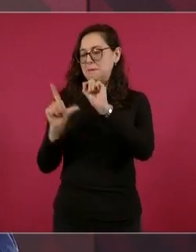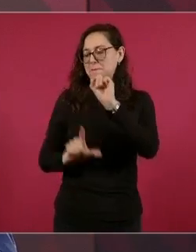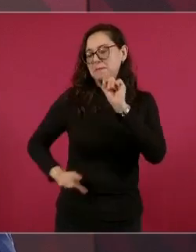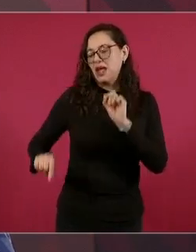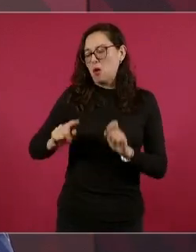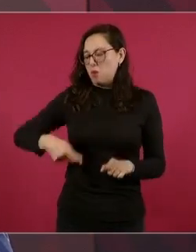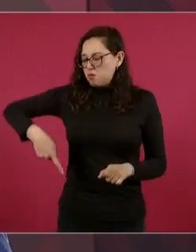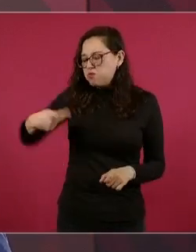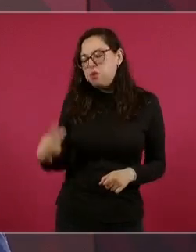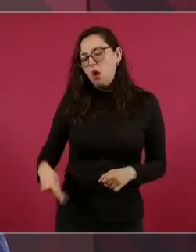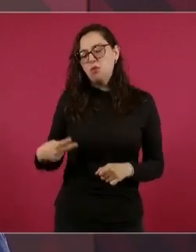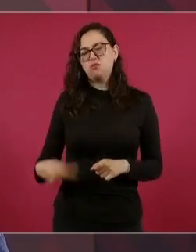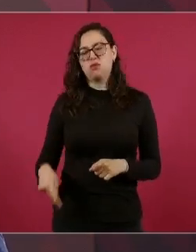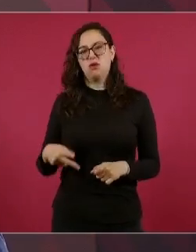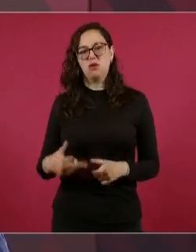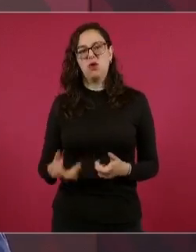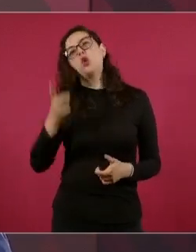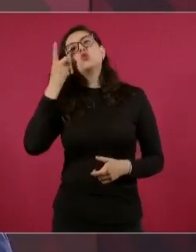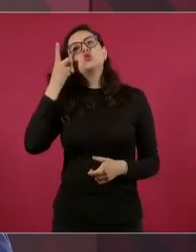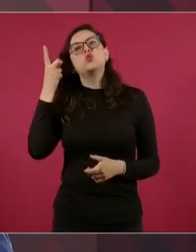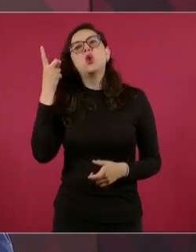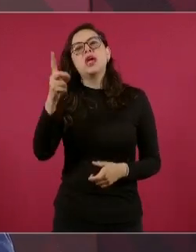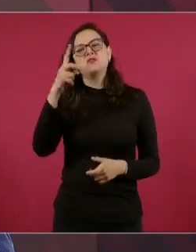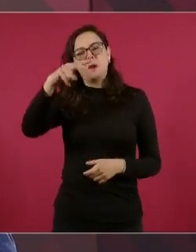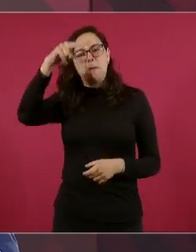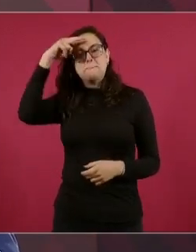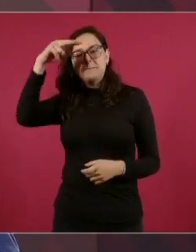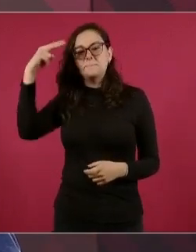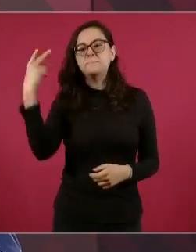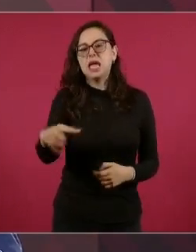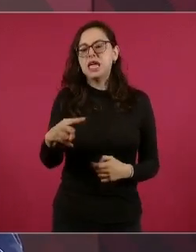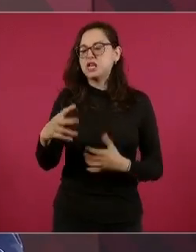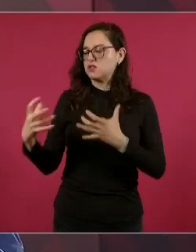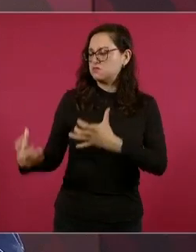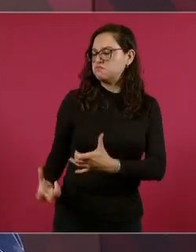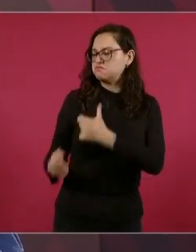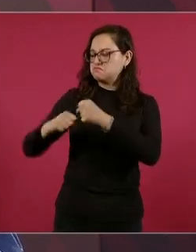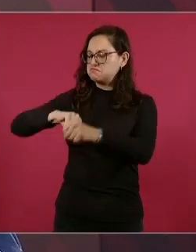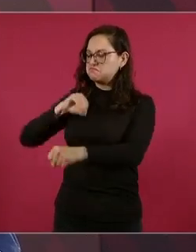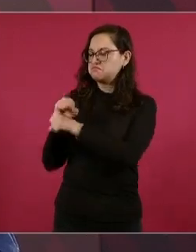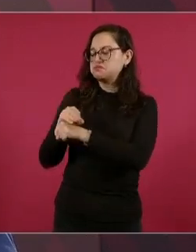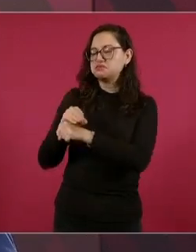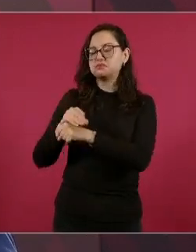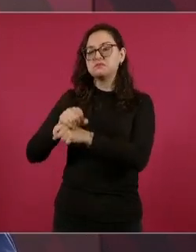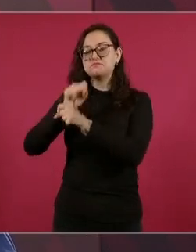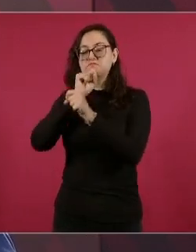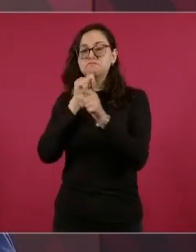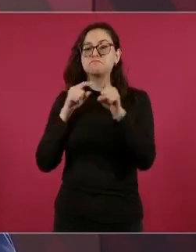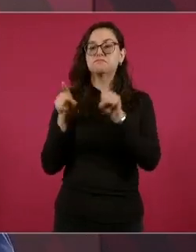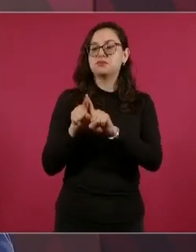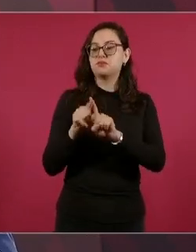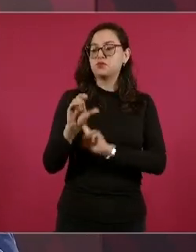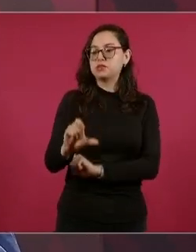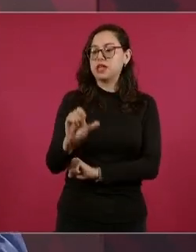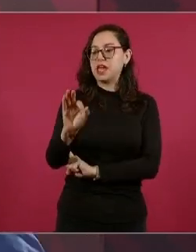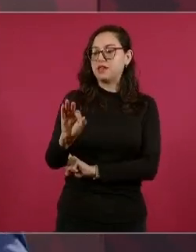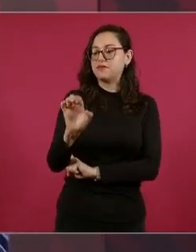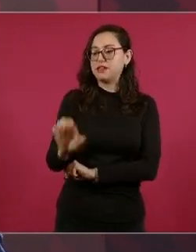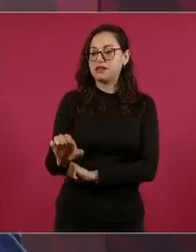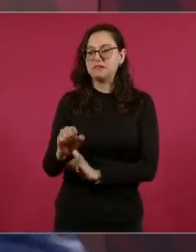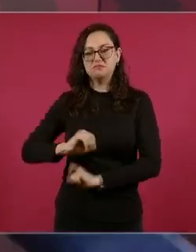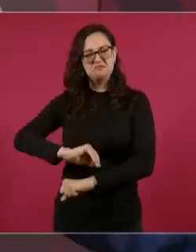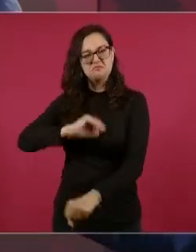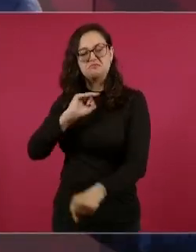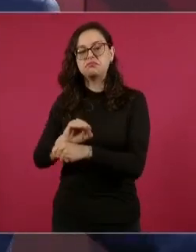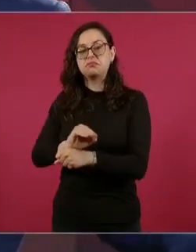hazaña lo que se logró. Y lo mismo en la Comisión Federal de Electricidad. Entonces, como